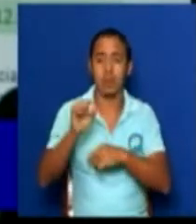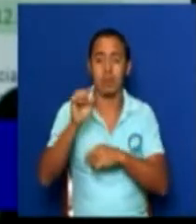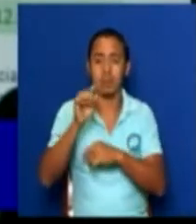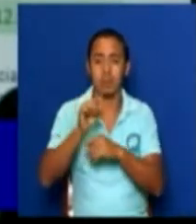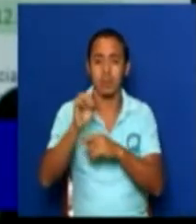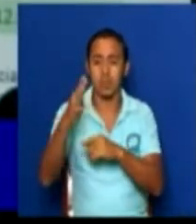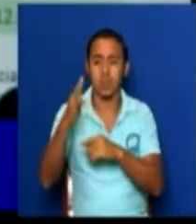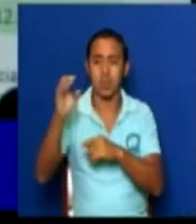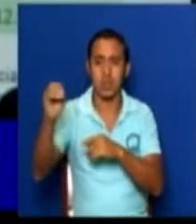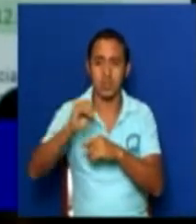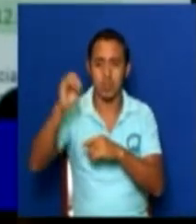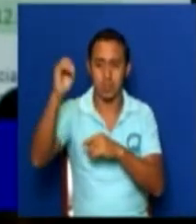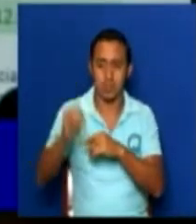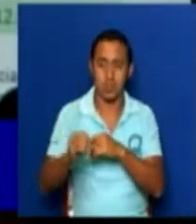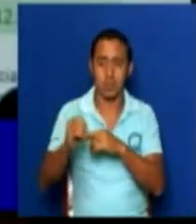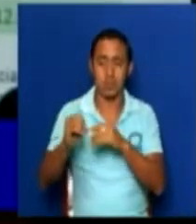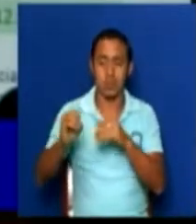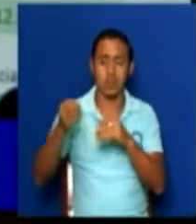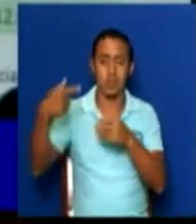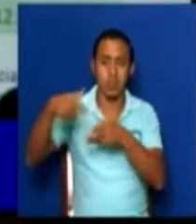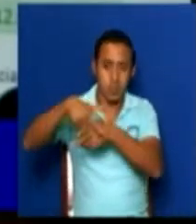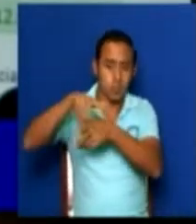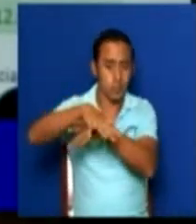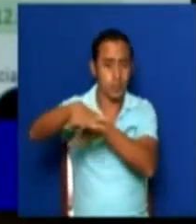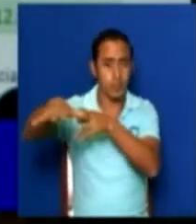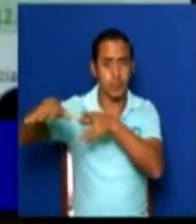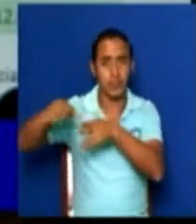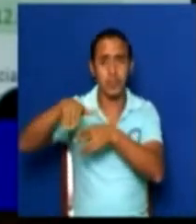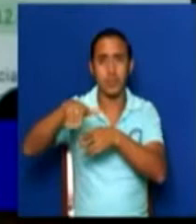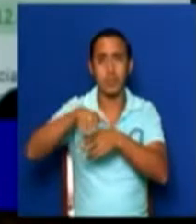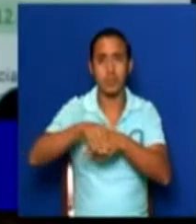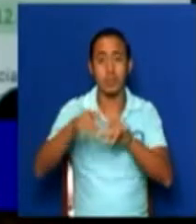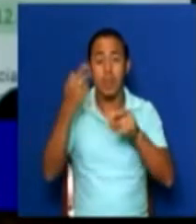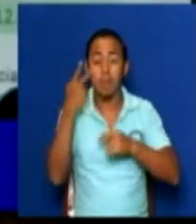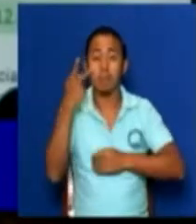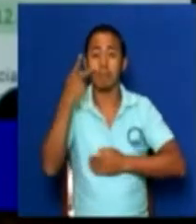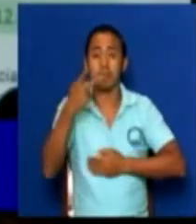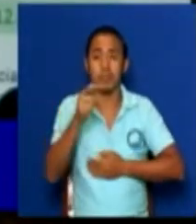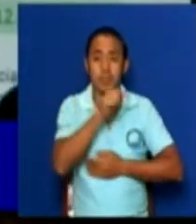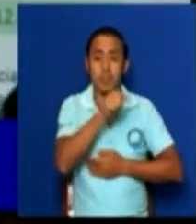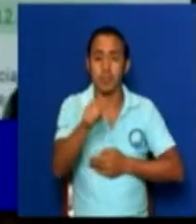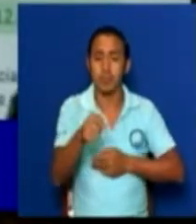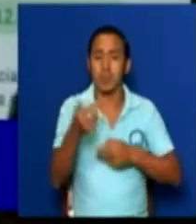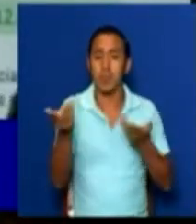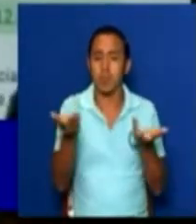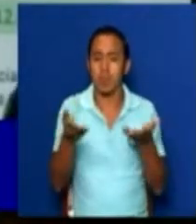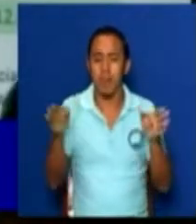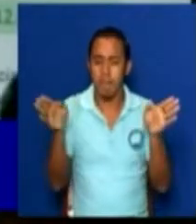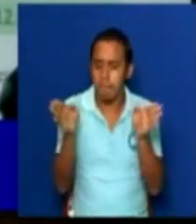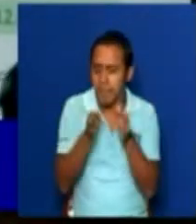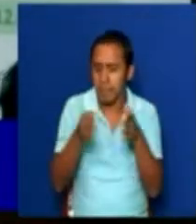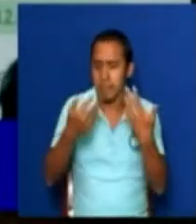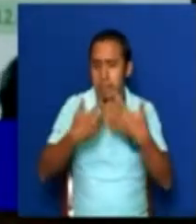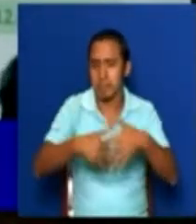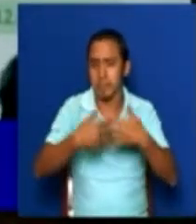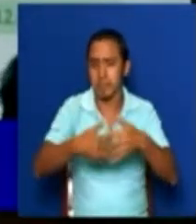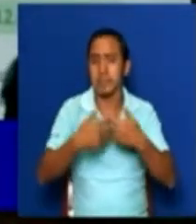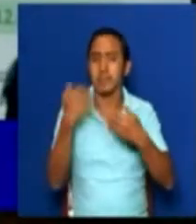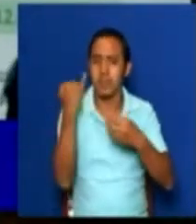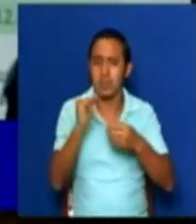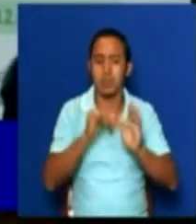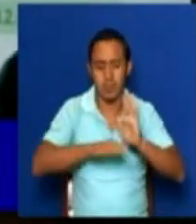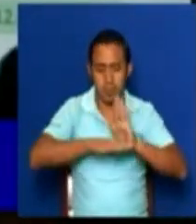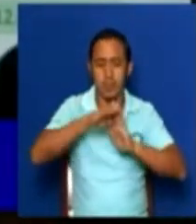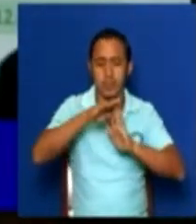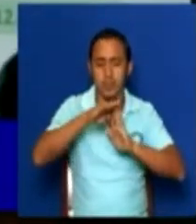casi 40% en el área rural. Y así vamos viendo en el caso de las pequeñas empresas, sí ha habido un aumento,